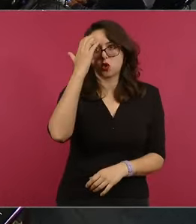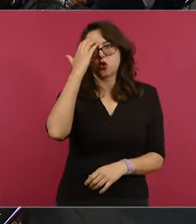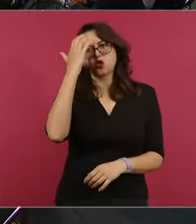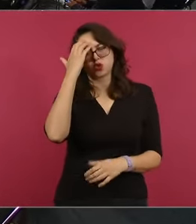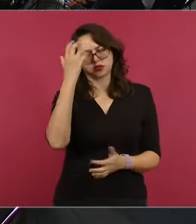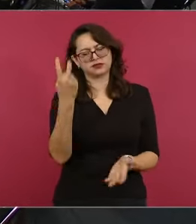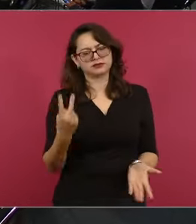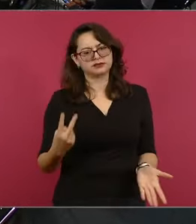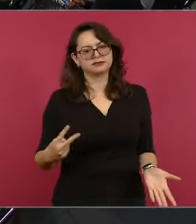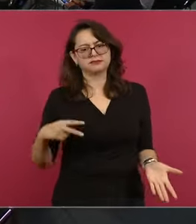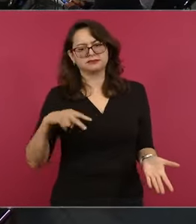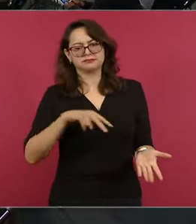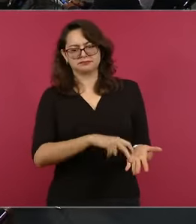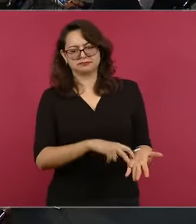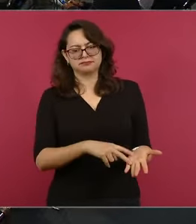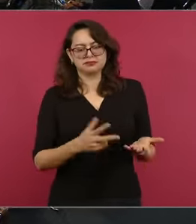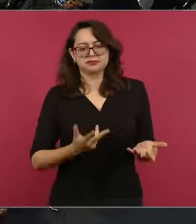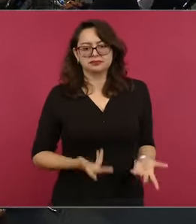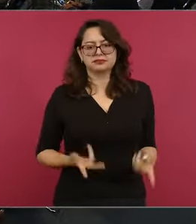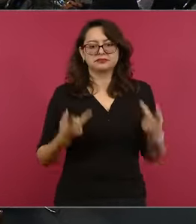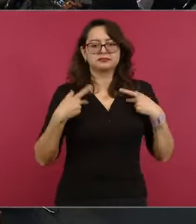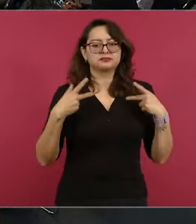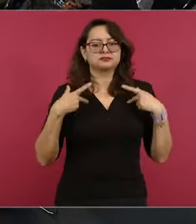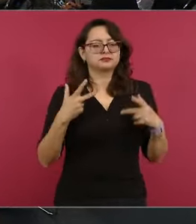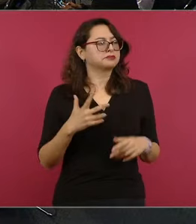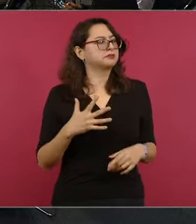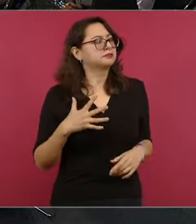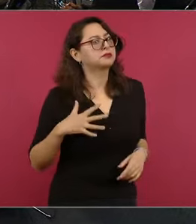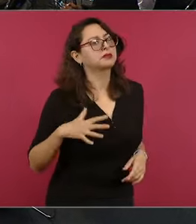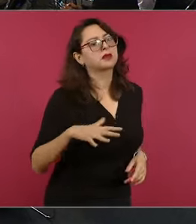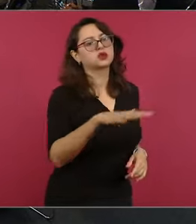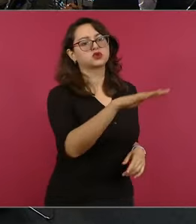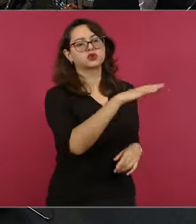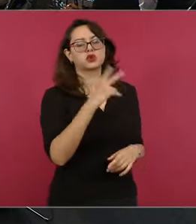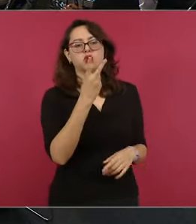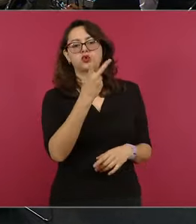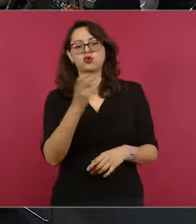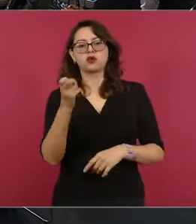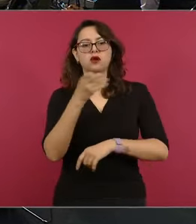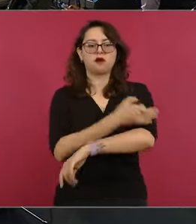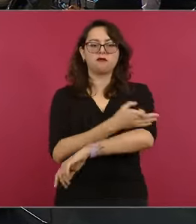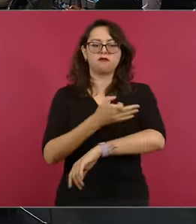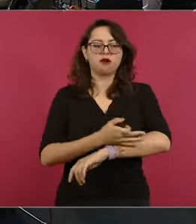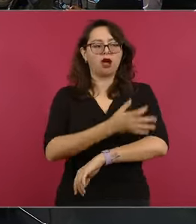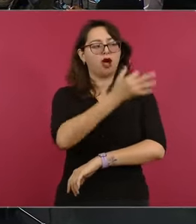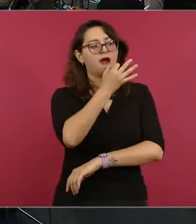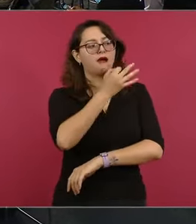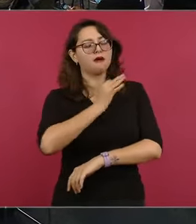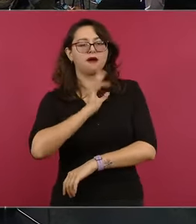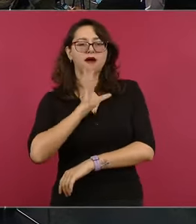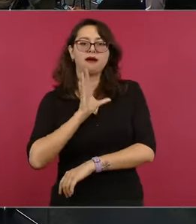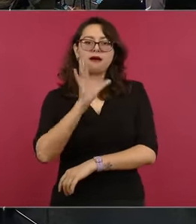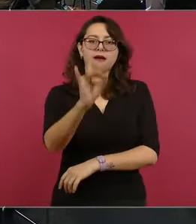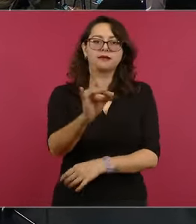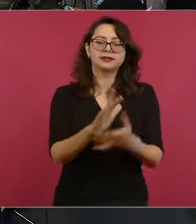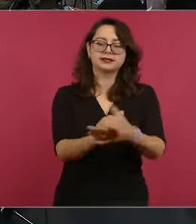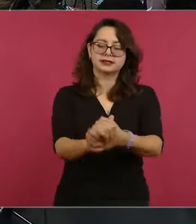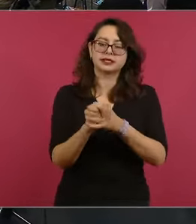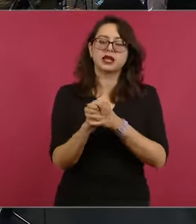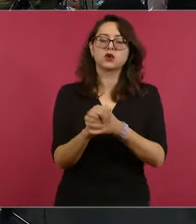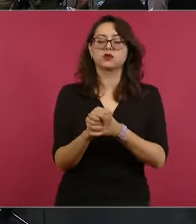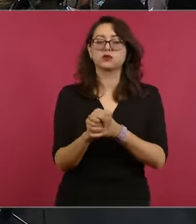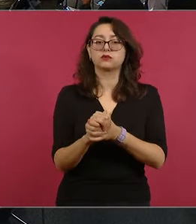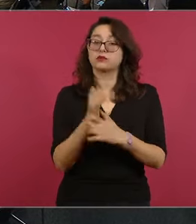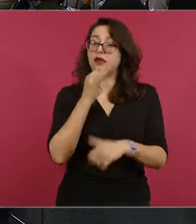Mismaloya, y le envían todos los habitantes, son más de 200 familias, un saludo, y hacen de su